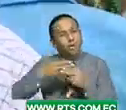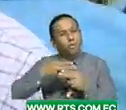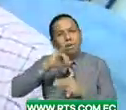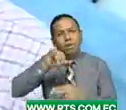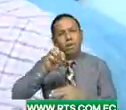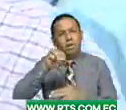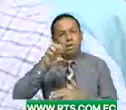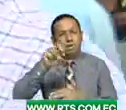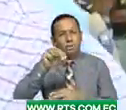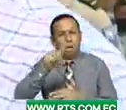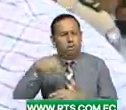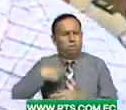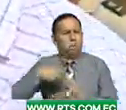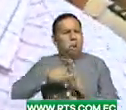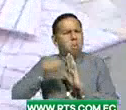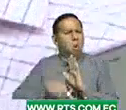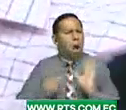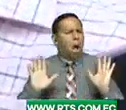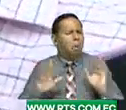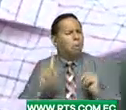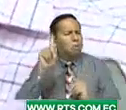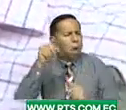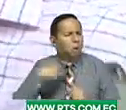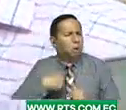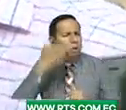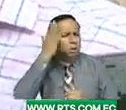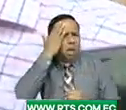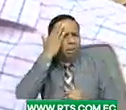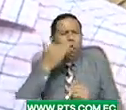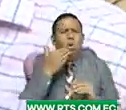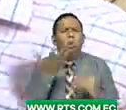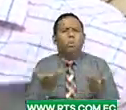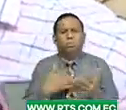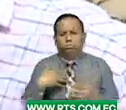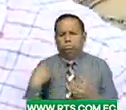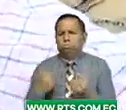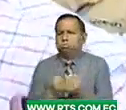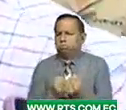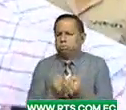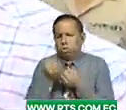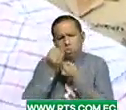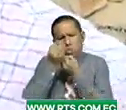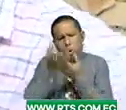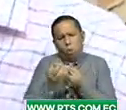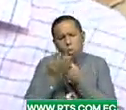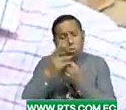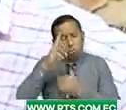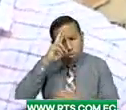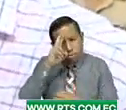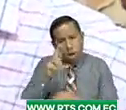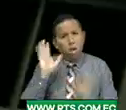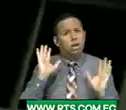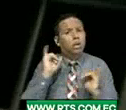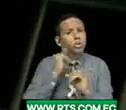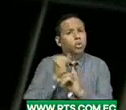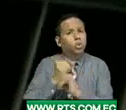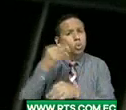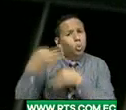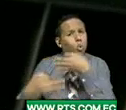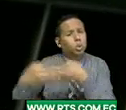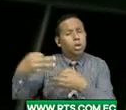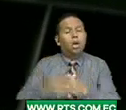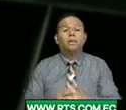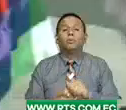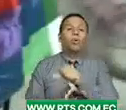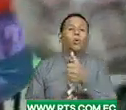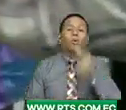no tiene ni pies ni cabeza. Bueno, nosotros vamos a colaborar dando la información, como siempre hemos sido, respetuosos de las instituciones judiciales. De su lado, la Fiscalía comunicó